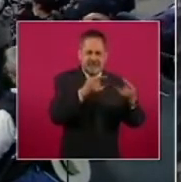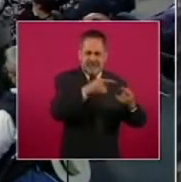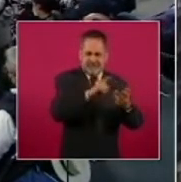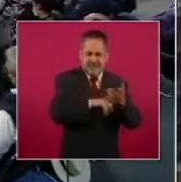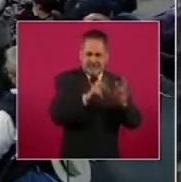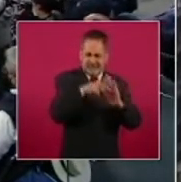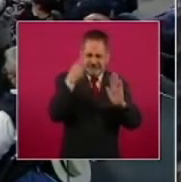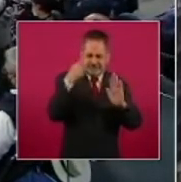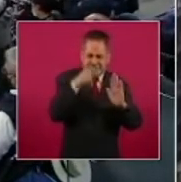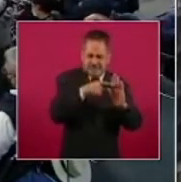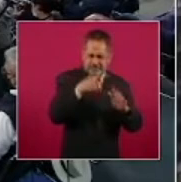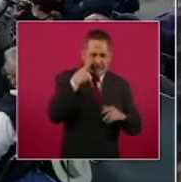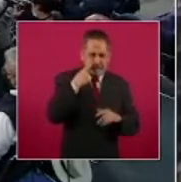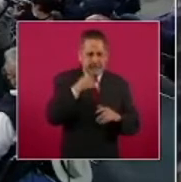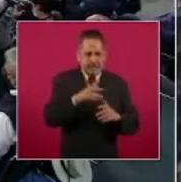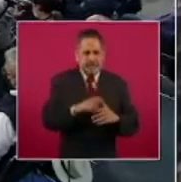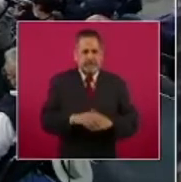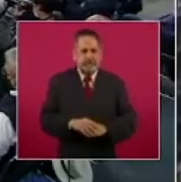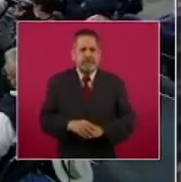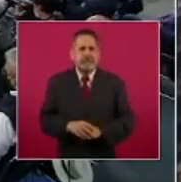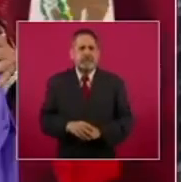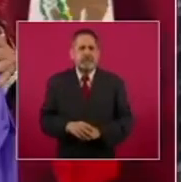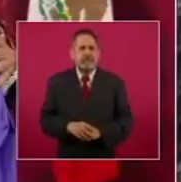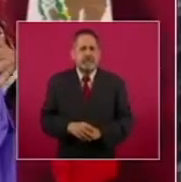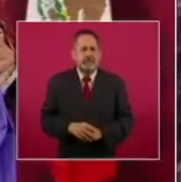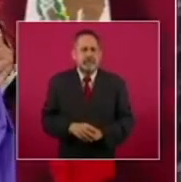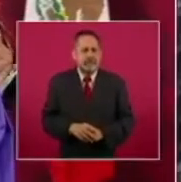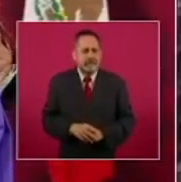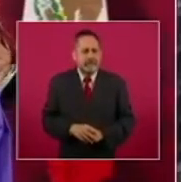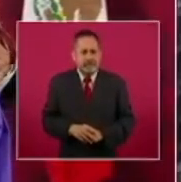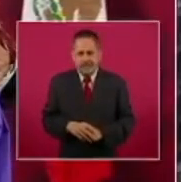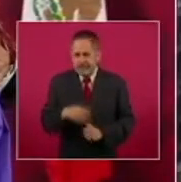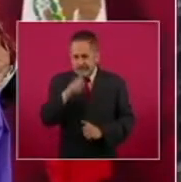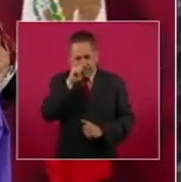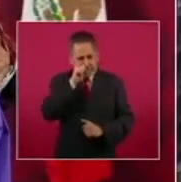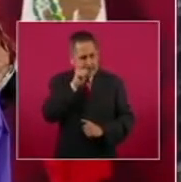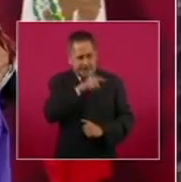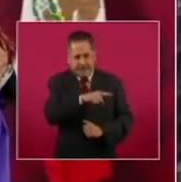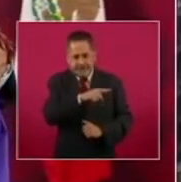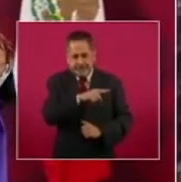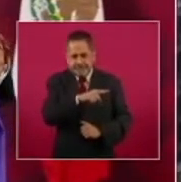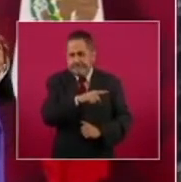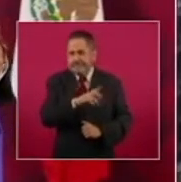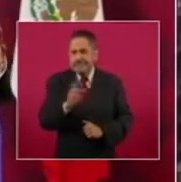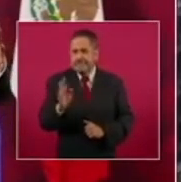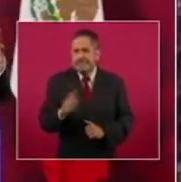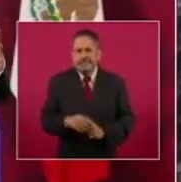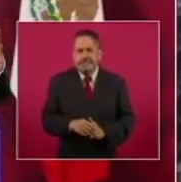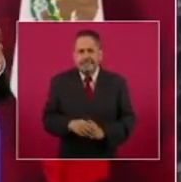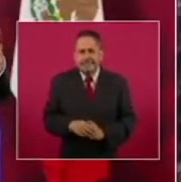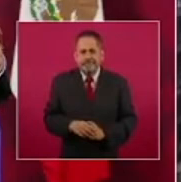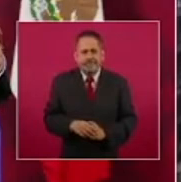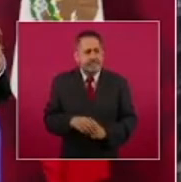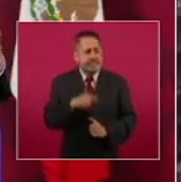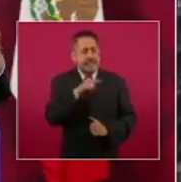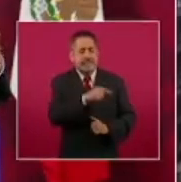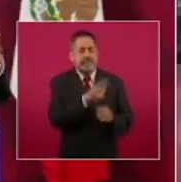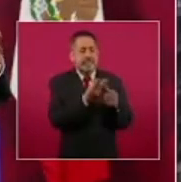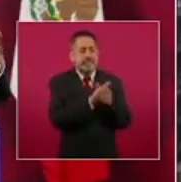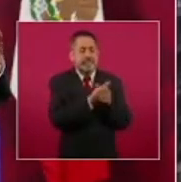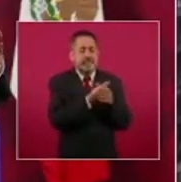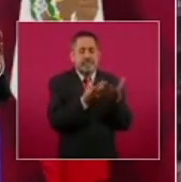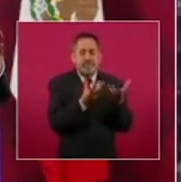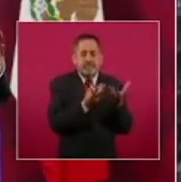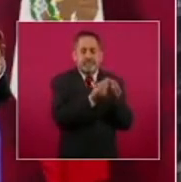ya la libró Leonardo Curcio, como dijo el presidente, porque no censura a nadie. Y el presidente